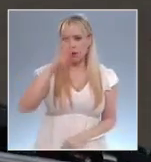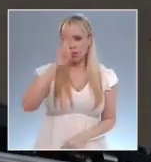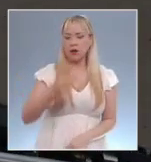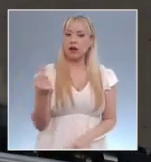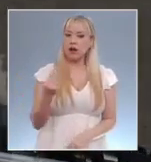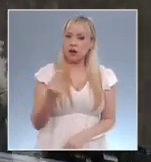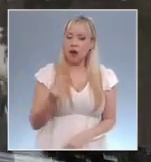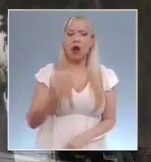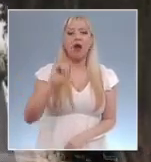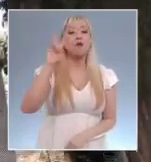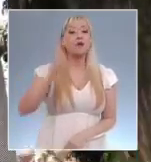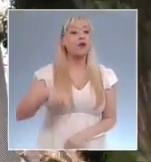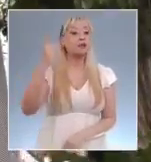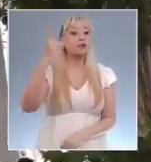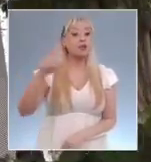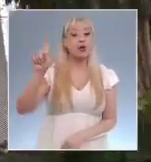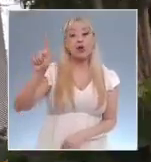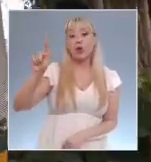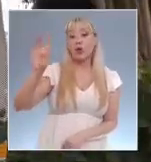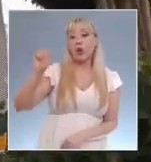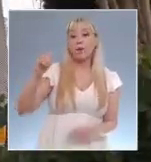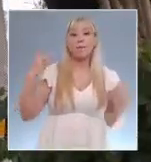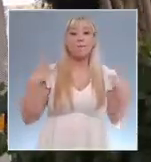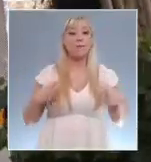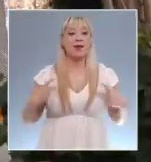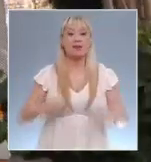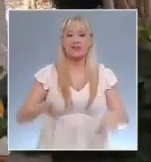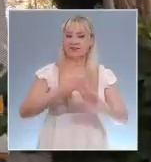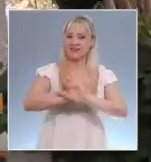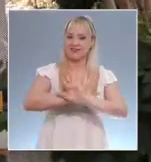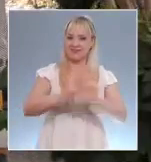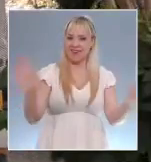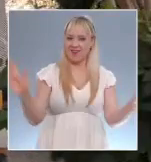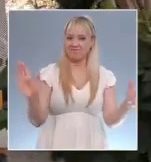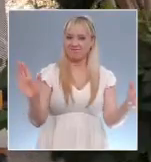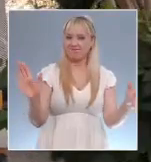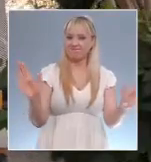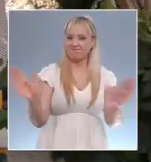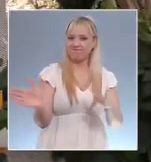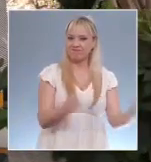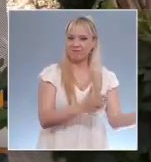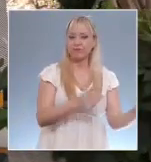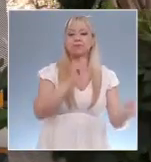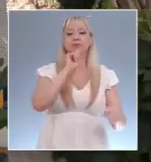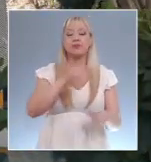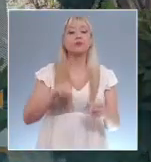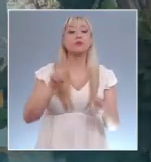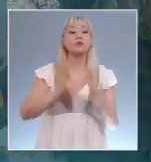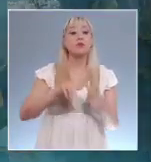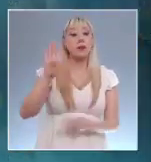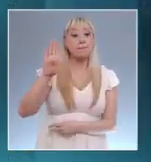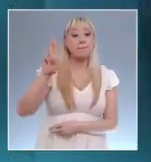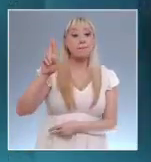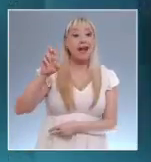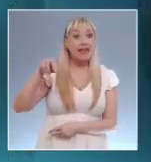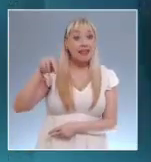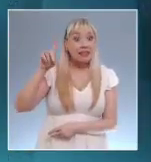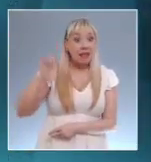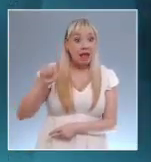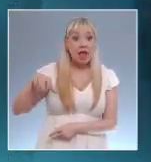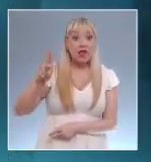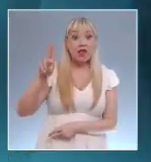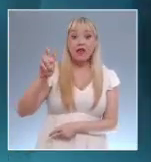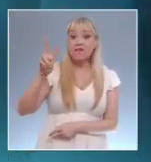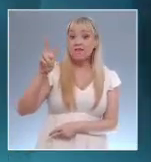casos. Otros casos que sigue acompañando son los de Brenda Quevedo, que lleva más de 15 años en prisión acusada de los delitos de